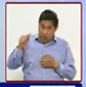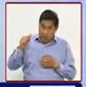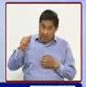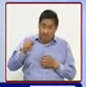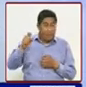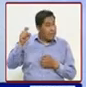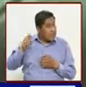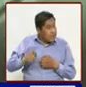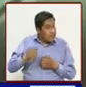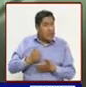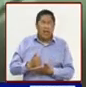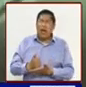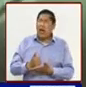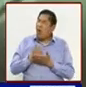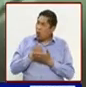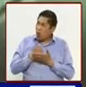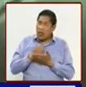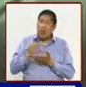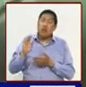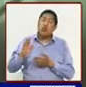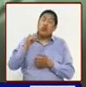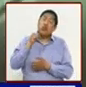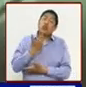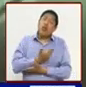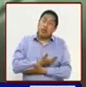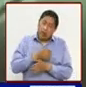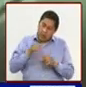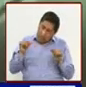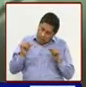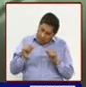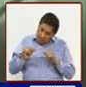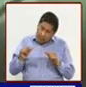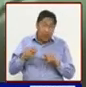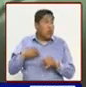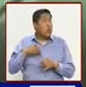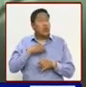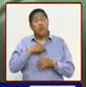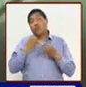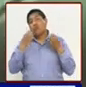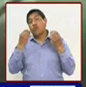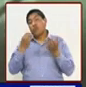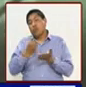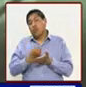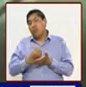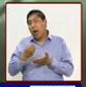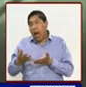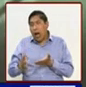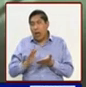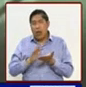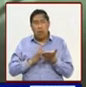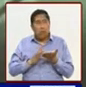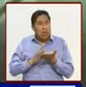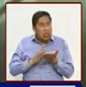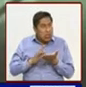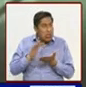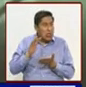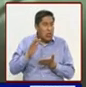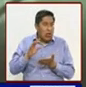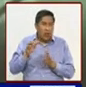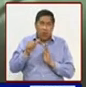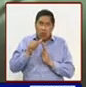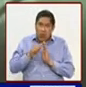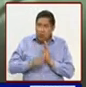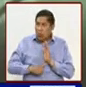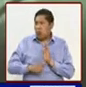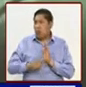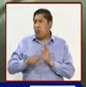y va a necesitar del concurso y del apoyo de todos nosotros y de toda la ciudadanía, porque habrá muchos gastos médicos que cubrir. La mamá por lo